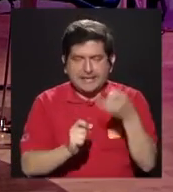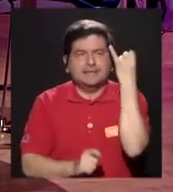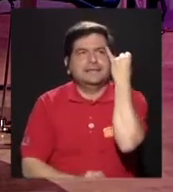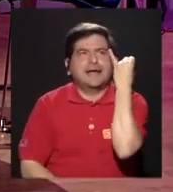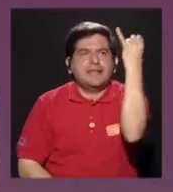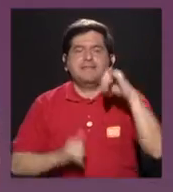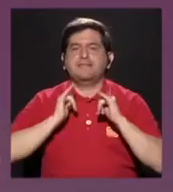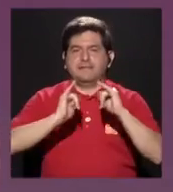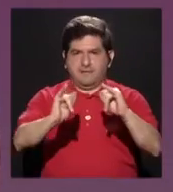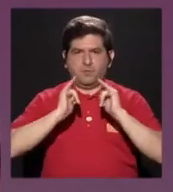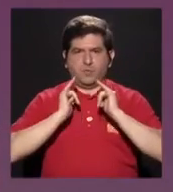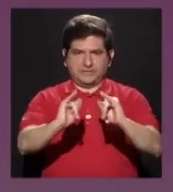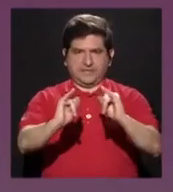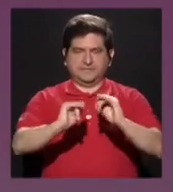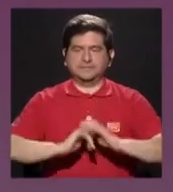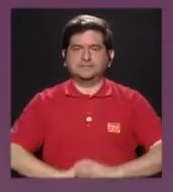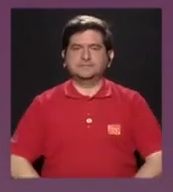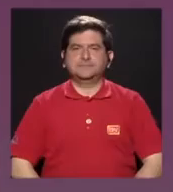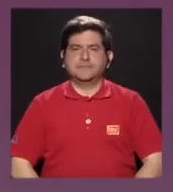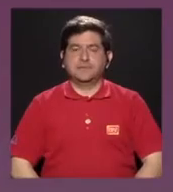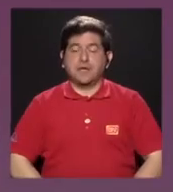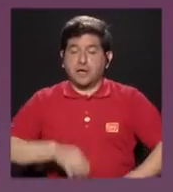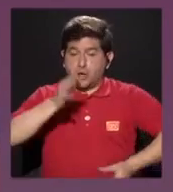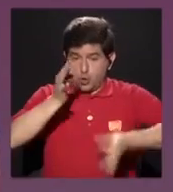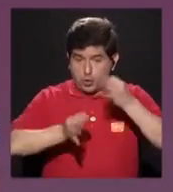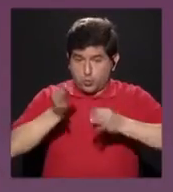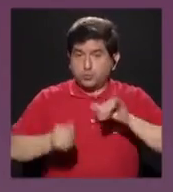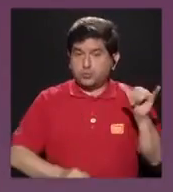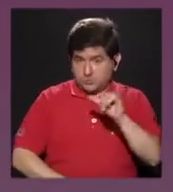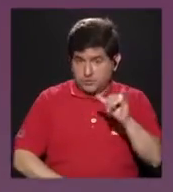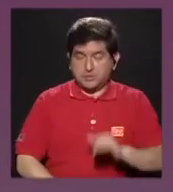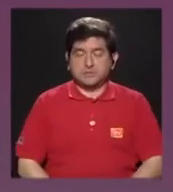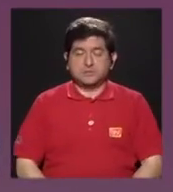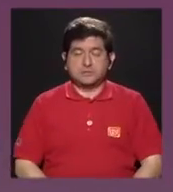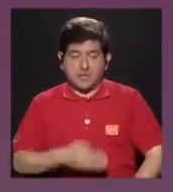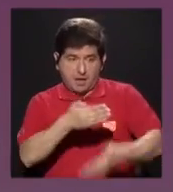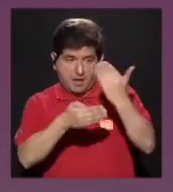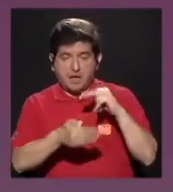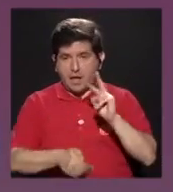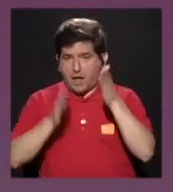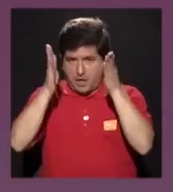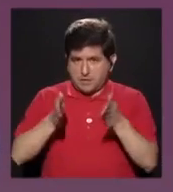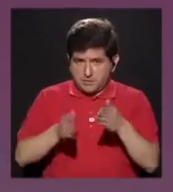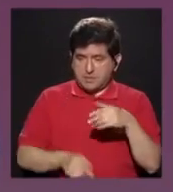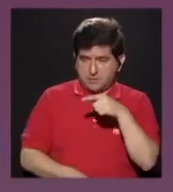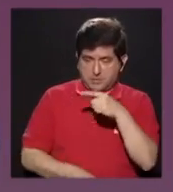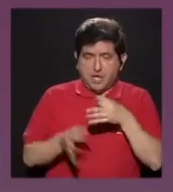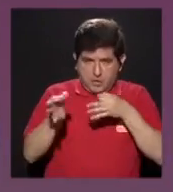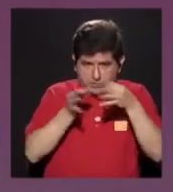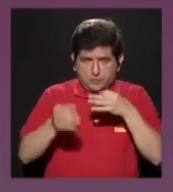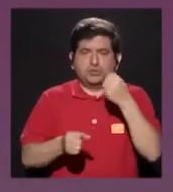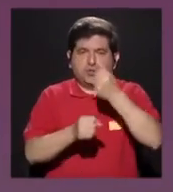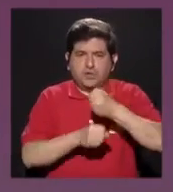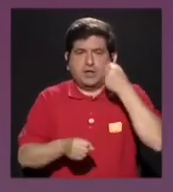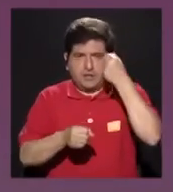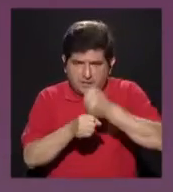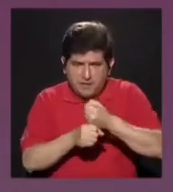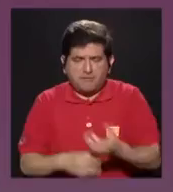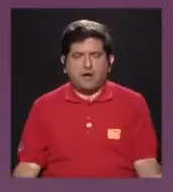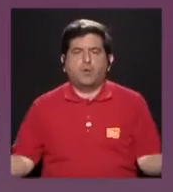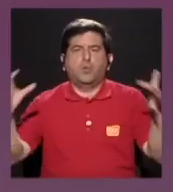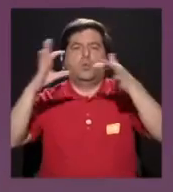idea de igualdad verdad de justicia también y ahora los compañeros lo lo exponían el trabajar de manera